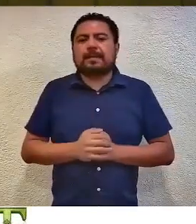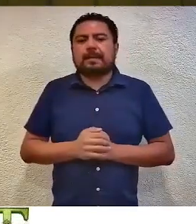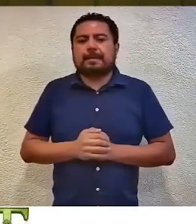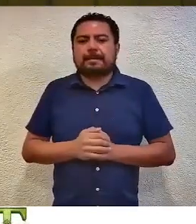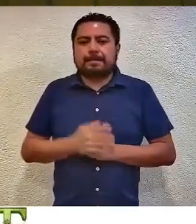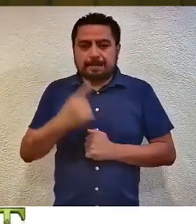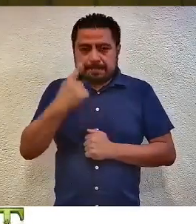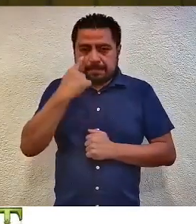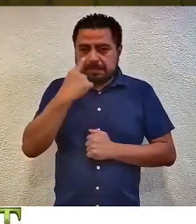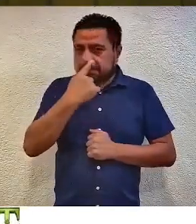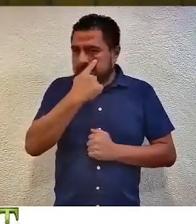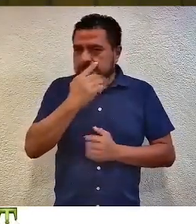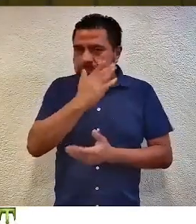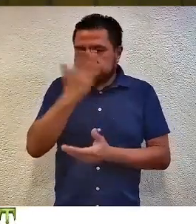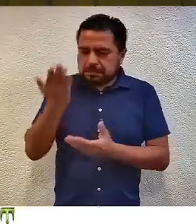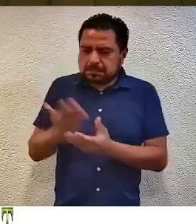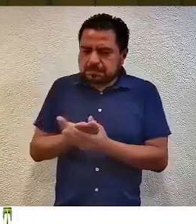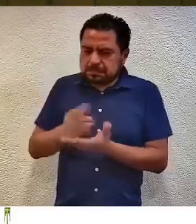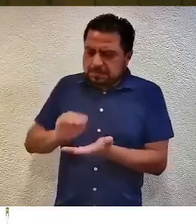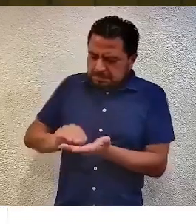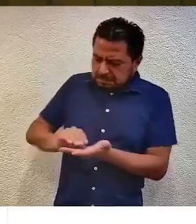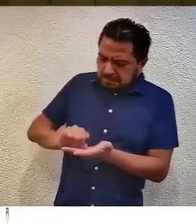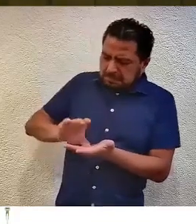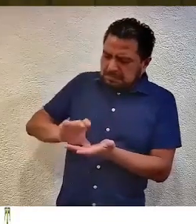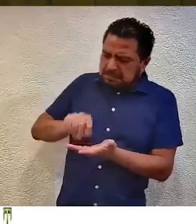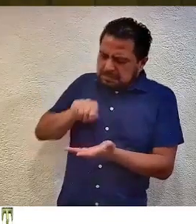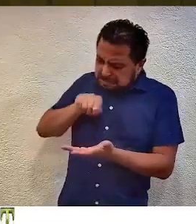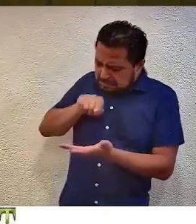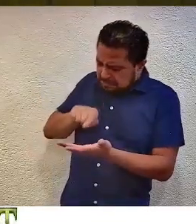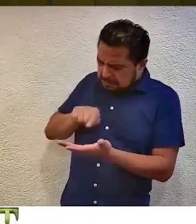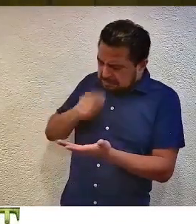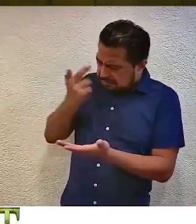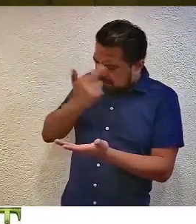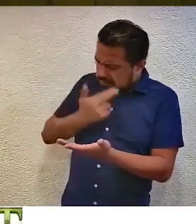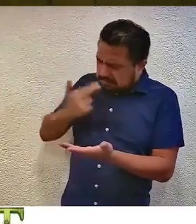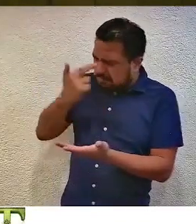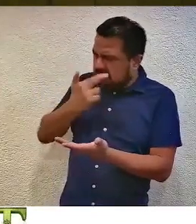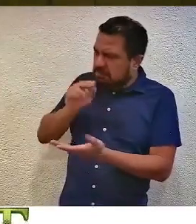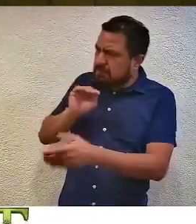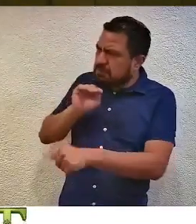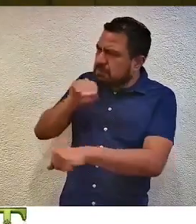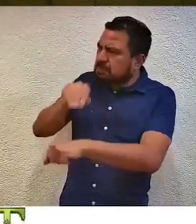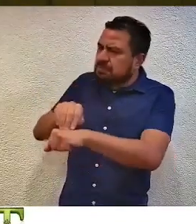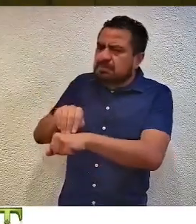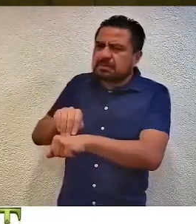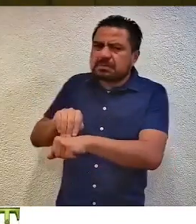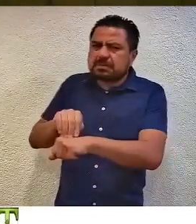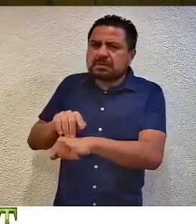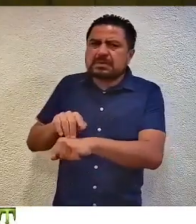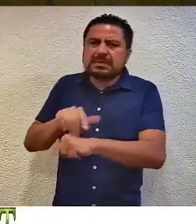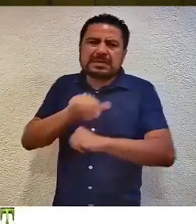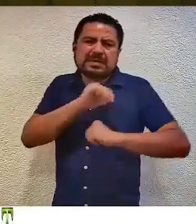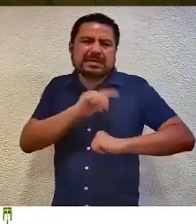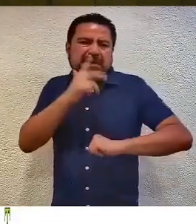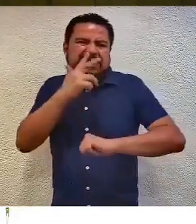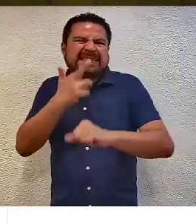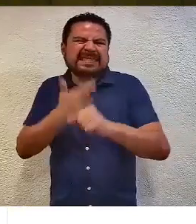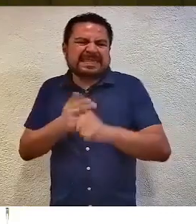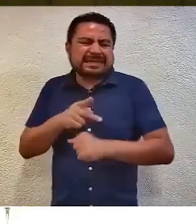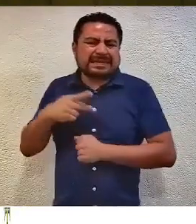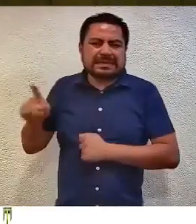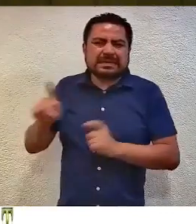Veo el expediente del laudo en donde ponen a disposición de la ponencia cuando le turnan el